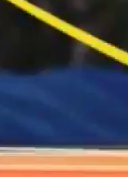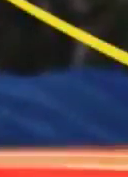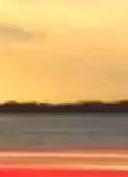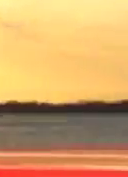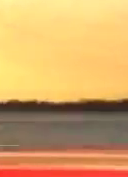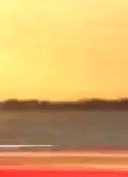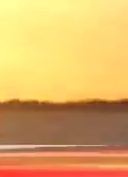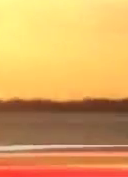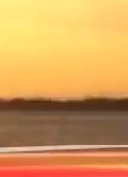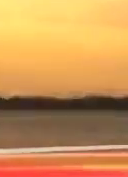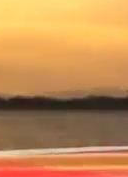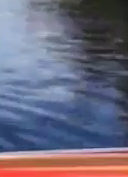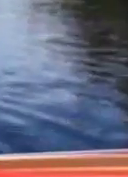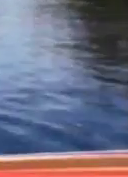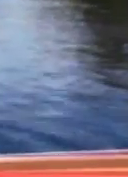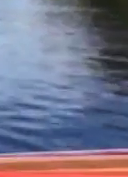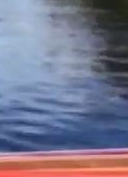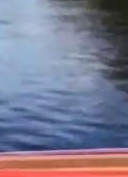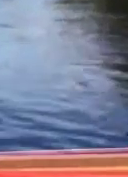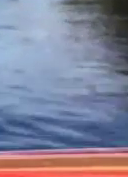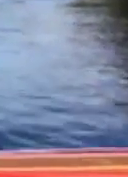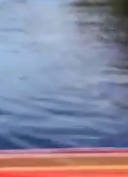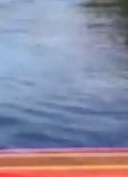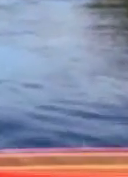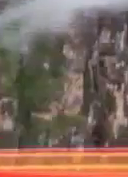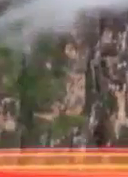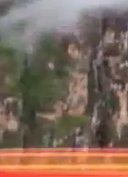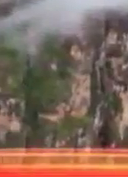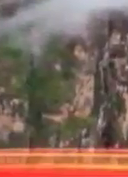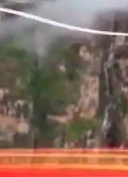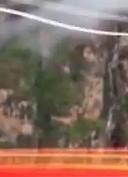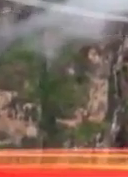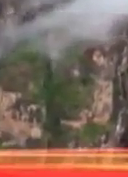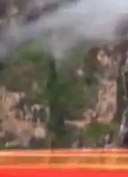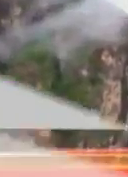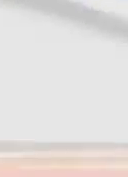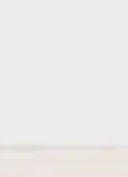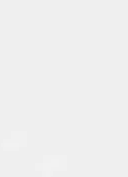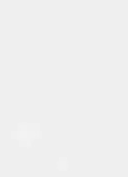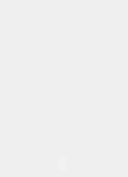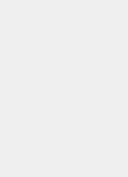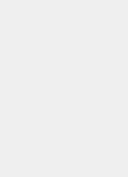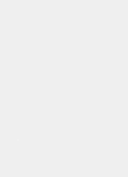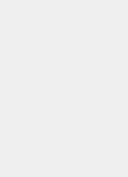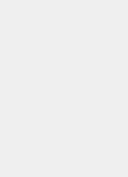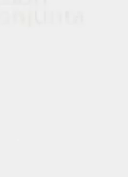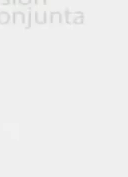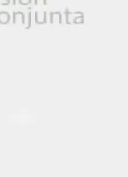Gracias por su atención. Sigamos haciendo patria.